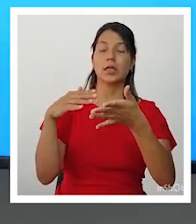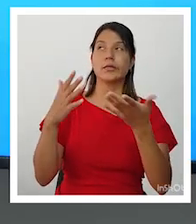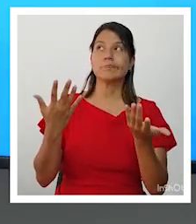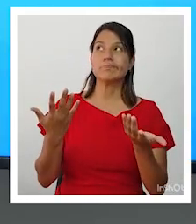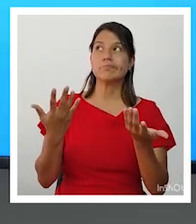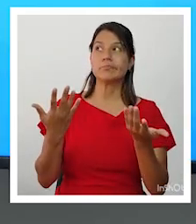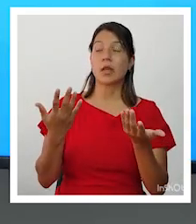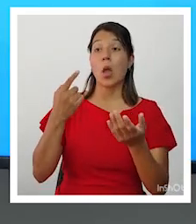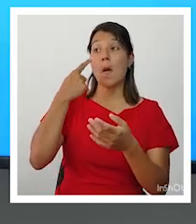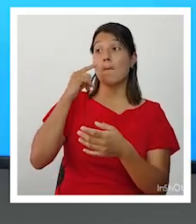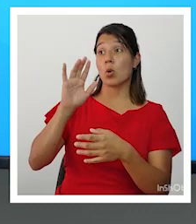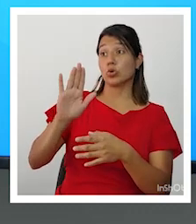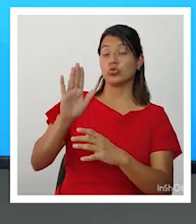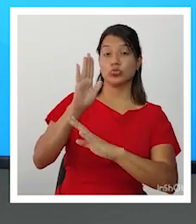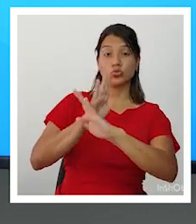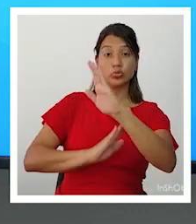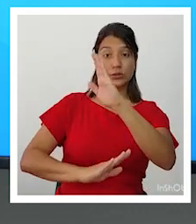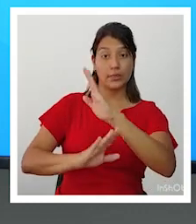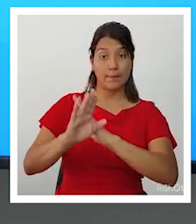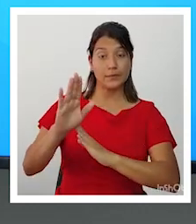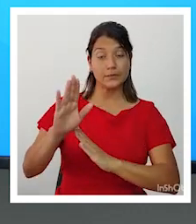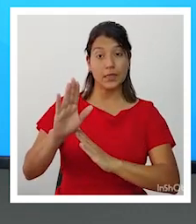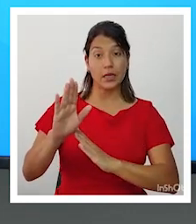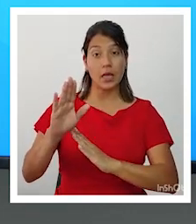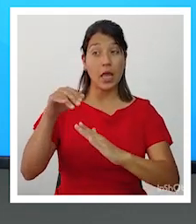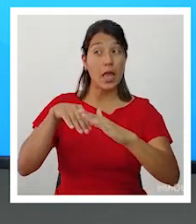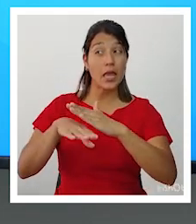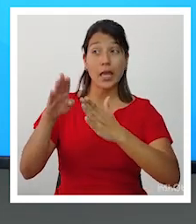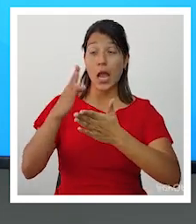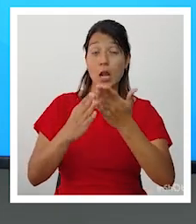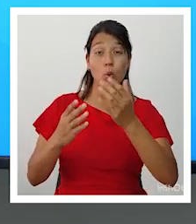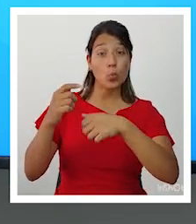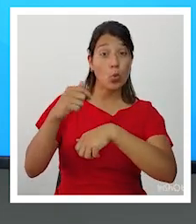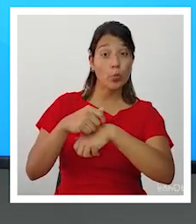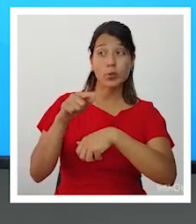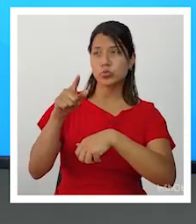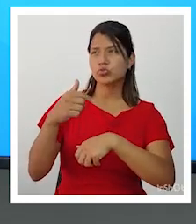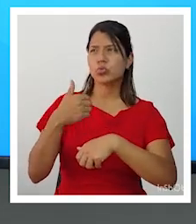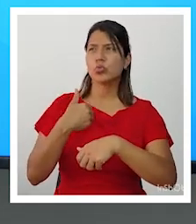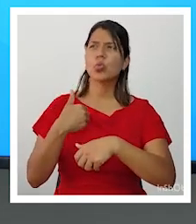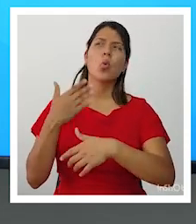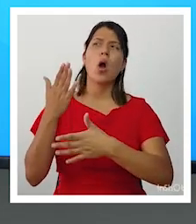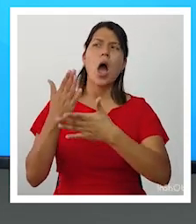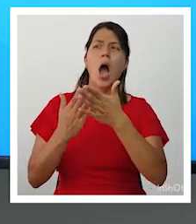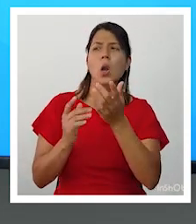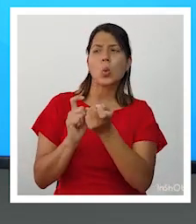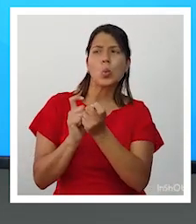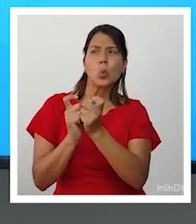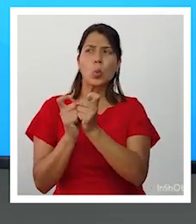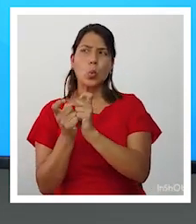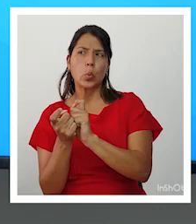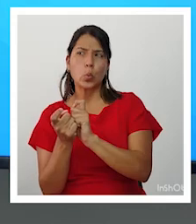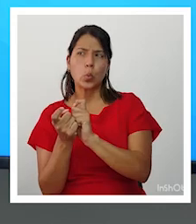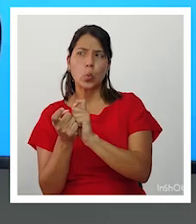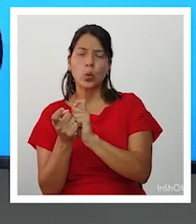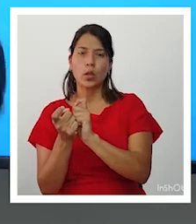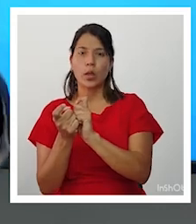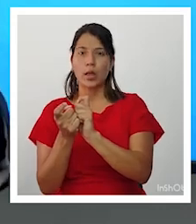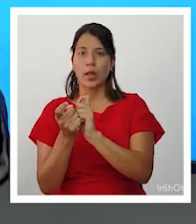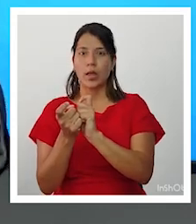por tu discapacidad, ¿en algún momento tuviste alguna adecuación curricular o